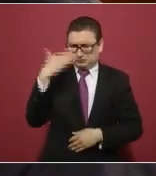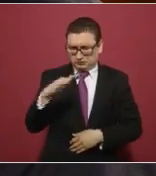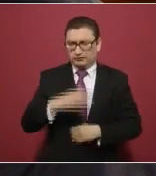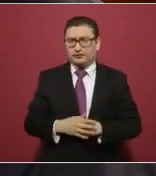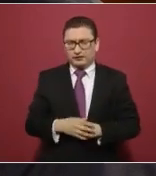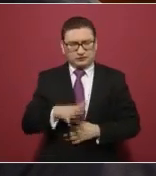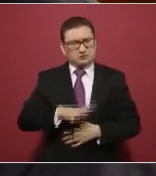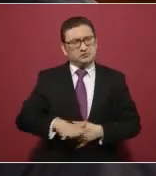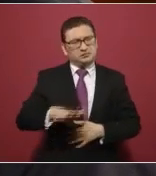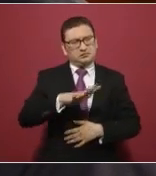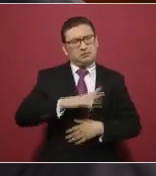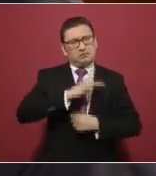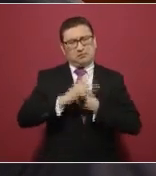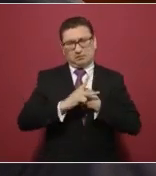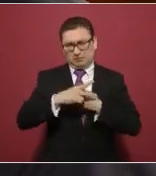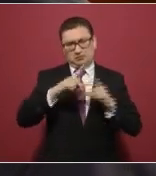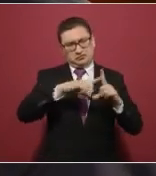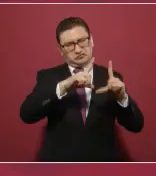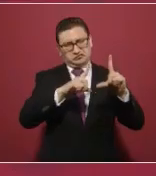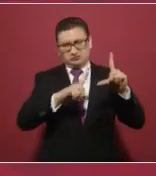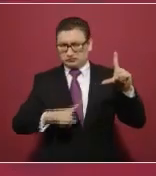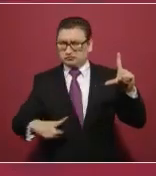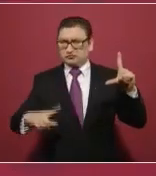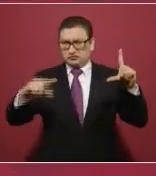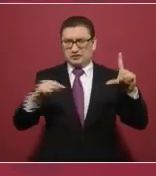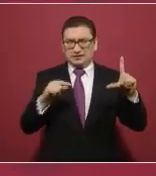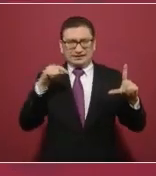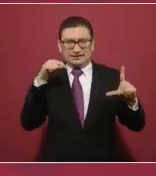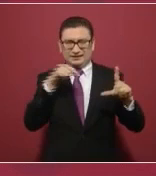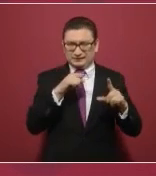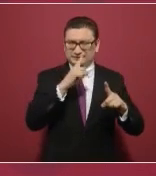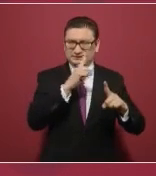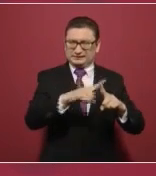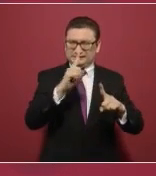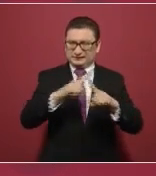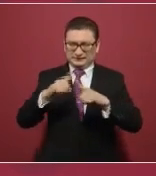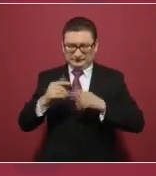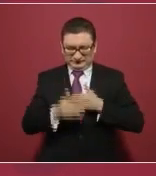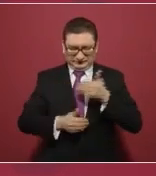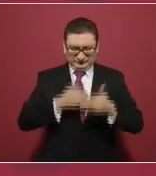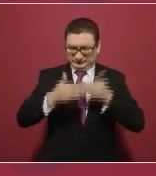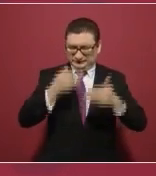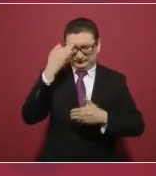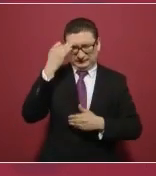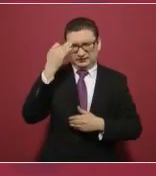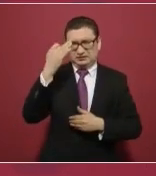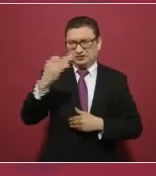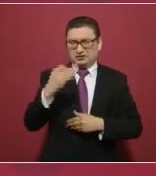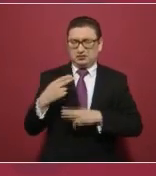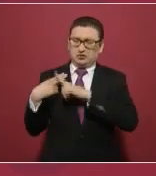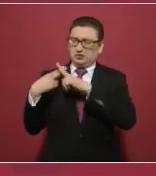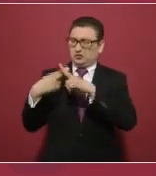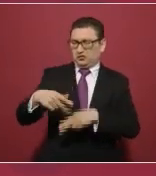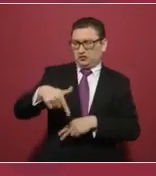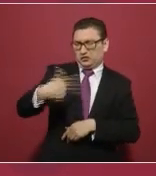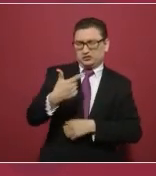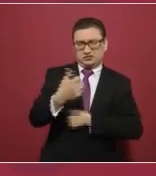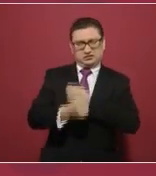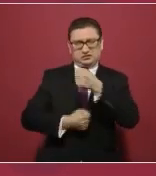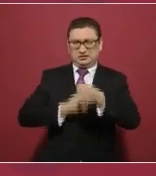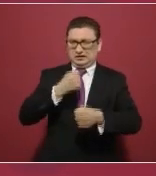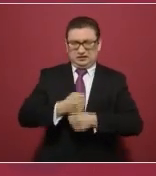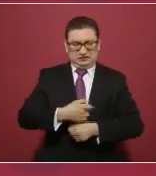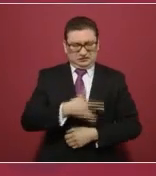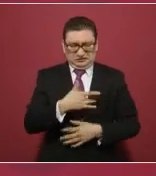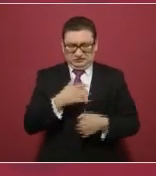nuestro país ha atravesado un difícil periodo de más de 12 años de inseguridad